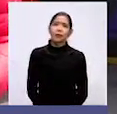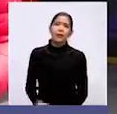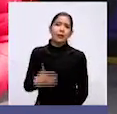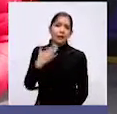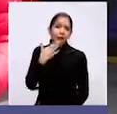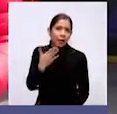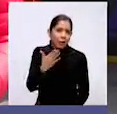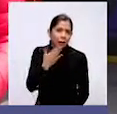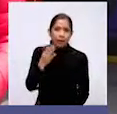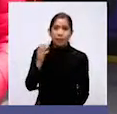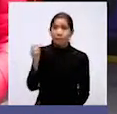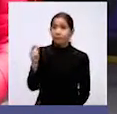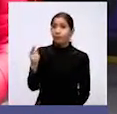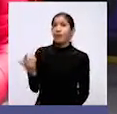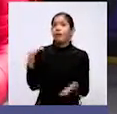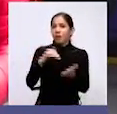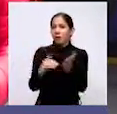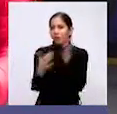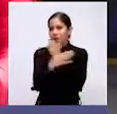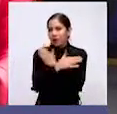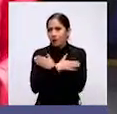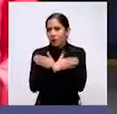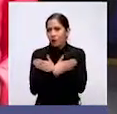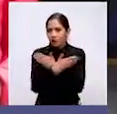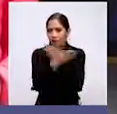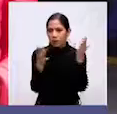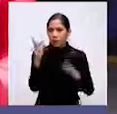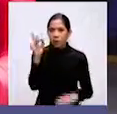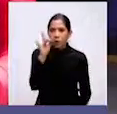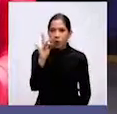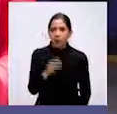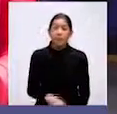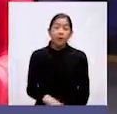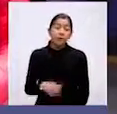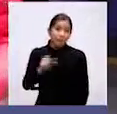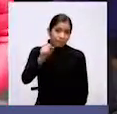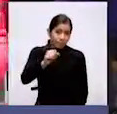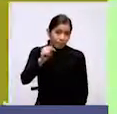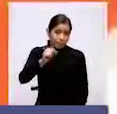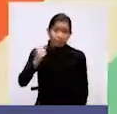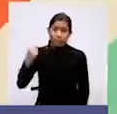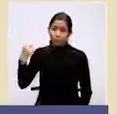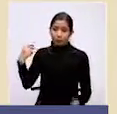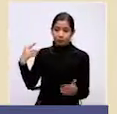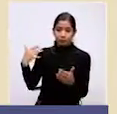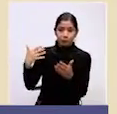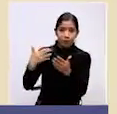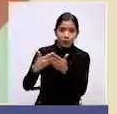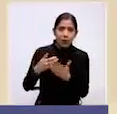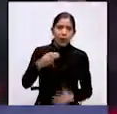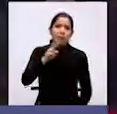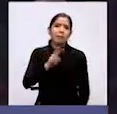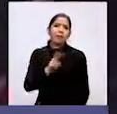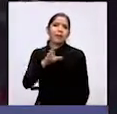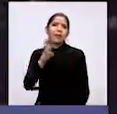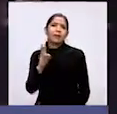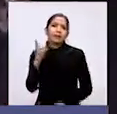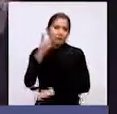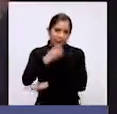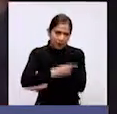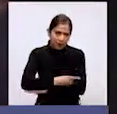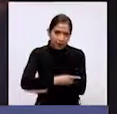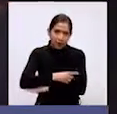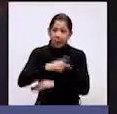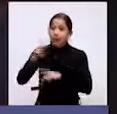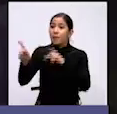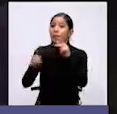Gracias, Lorena. Nuevamente saludo a todo el país y así es, ya son 26 días que se cumplen en cuanto a la huelga de hambre de los extrabajadores del